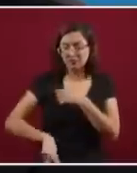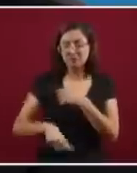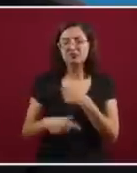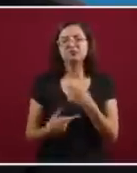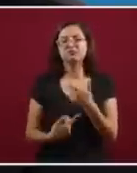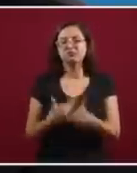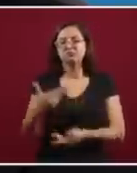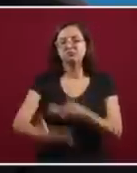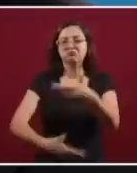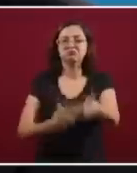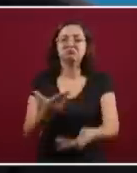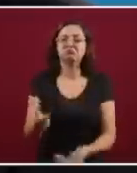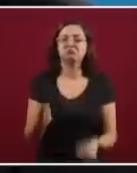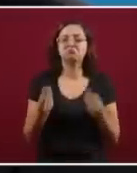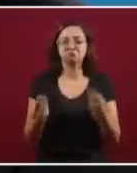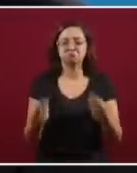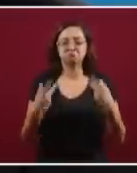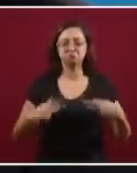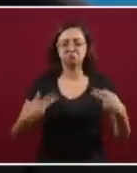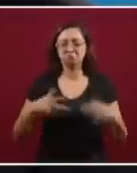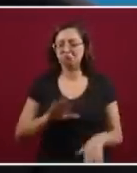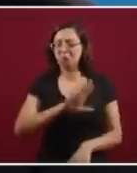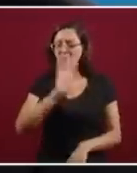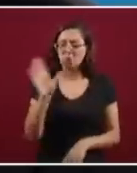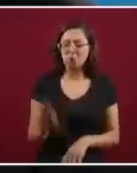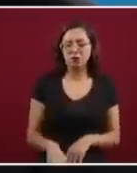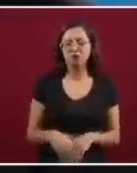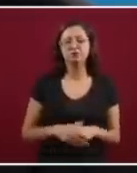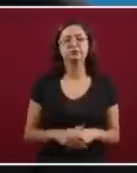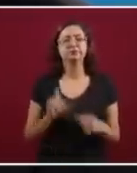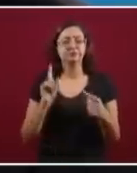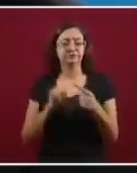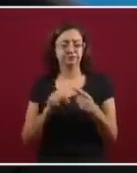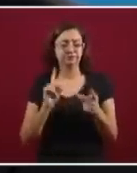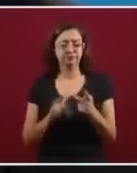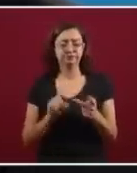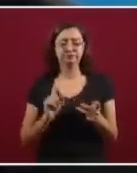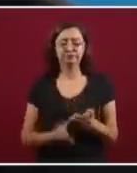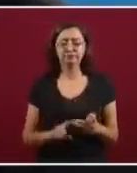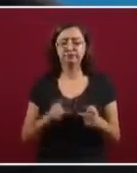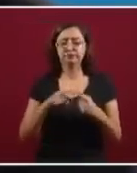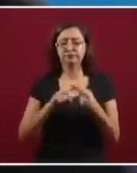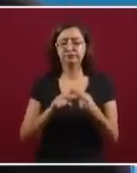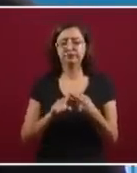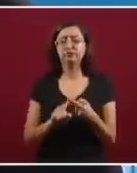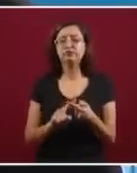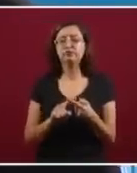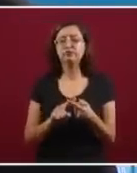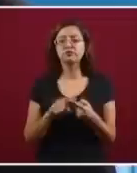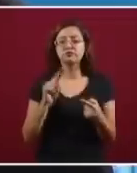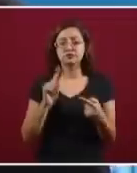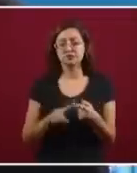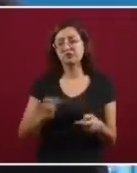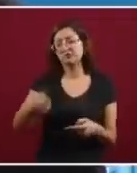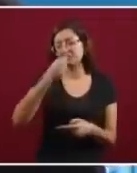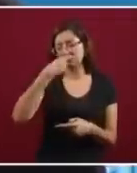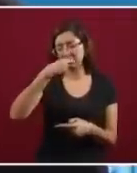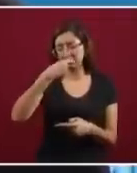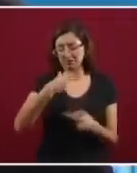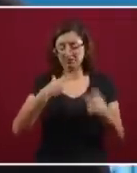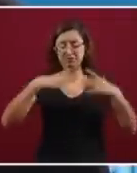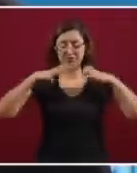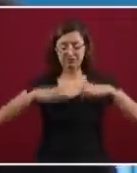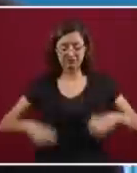mortalidad en nuestro país mencionó tres elementos cruciales uno es como ya dije los fenómenos de intoxicación